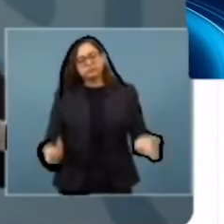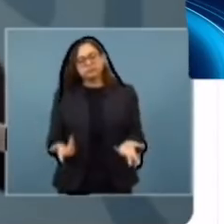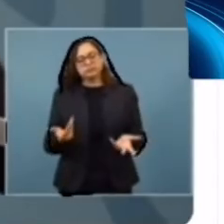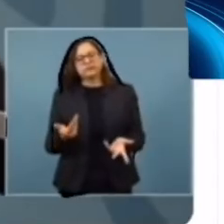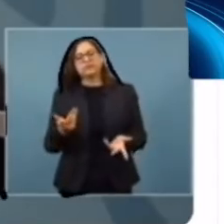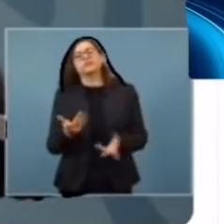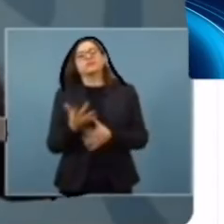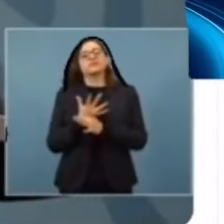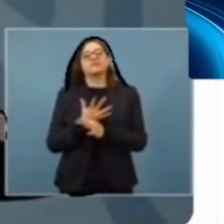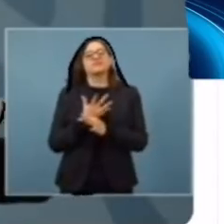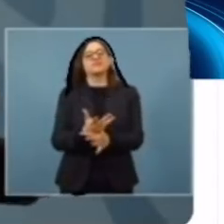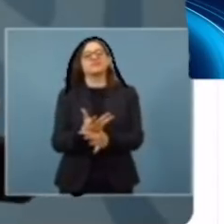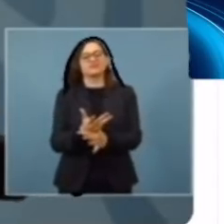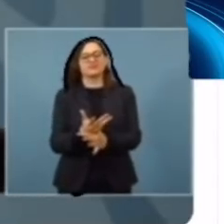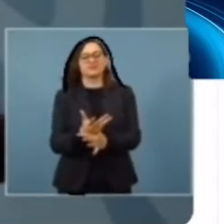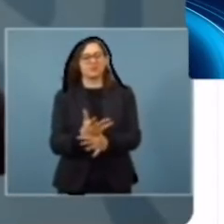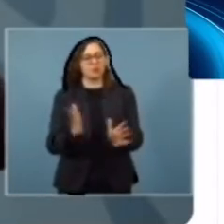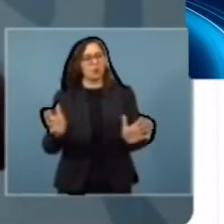estén